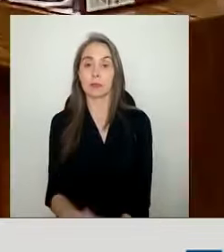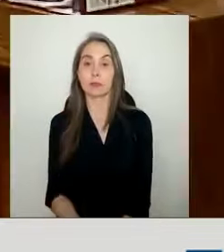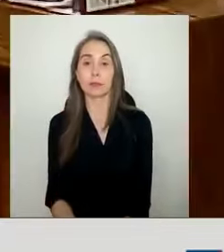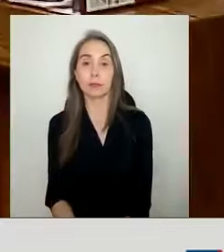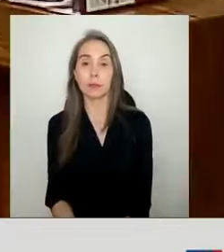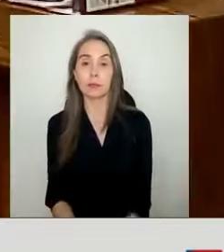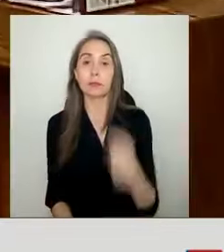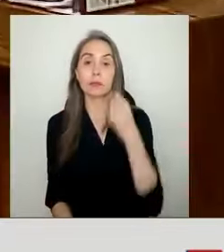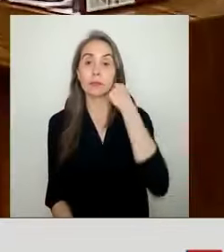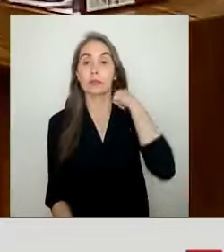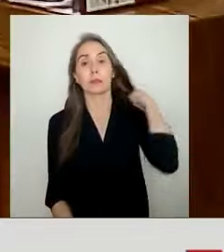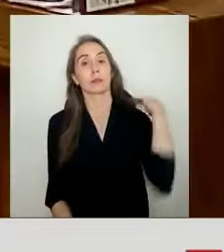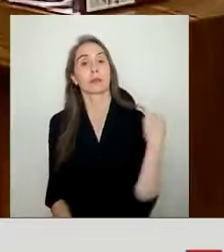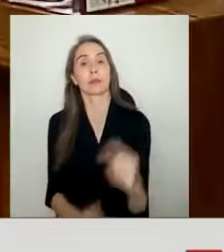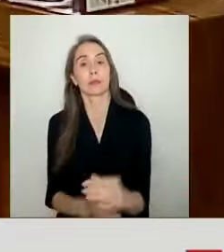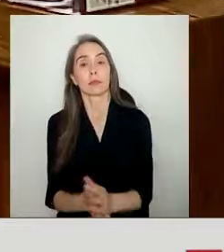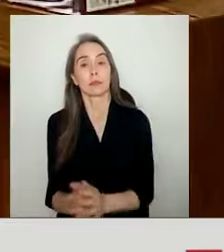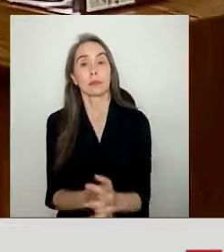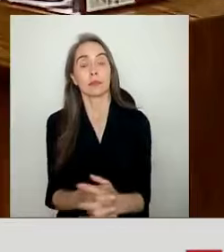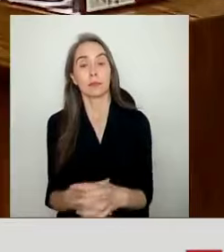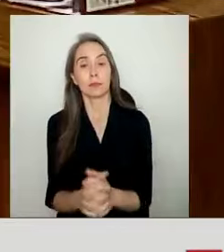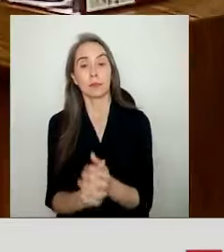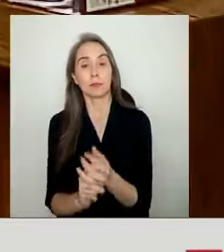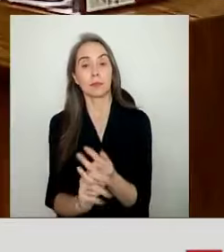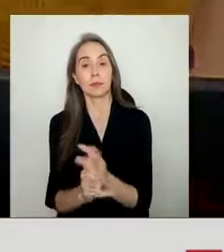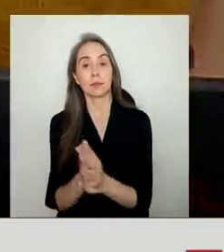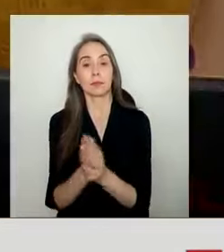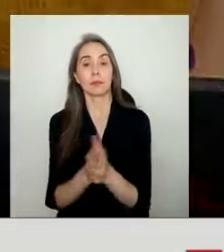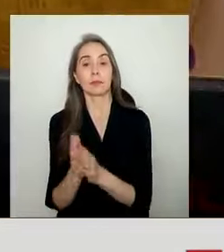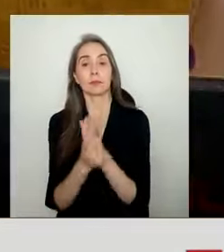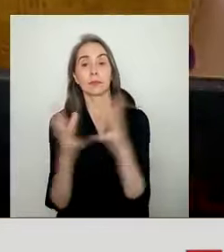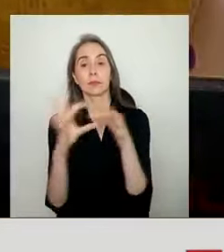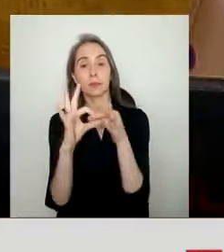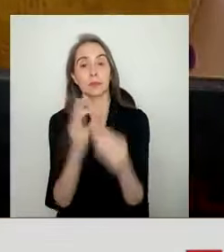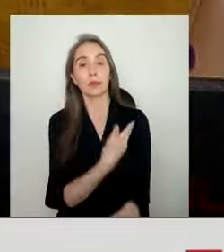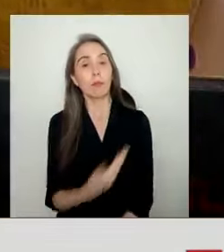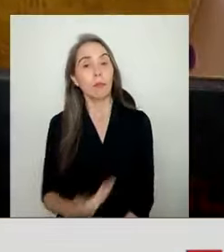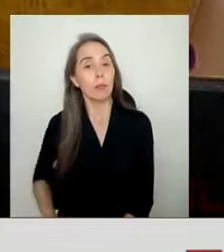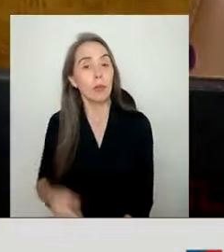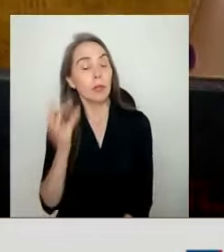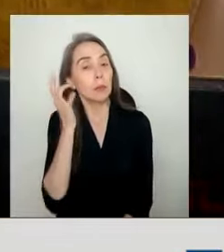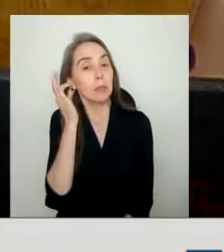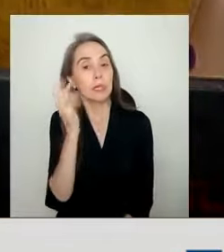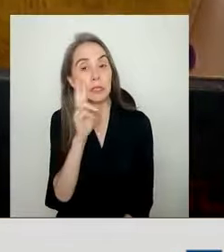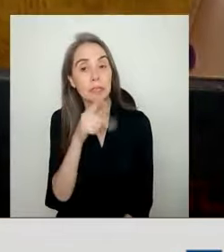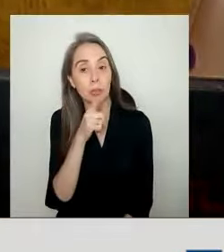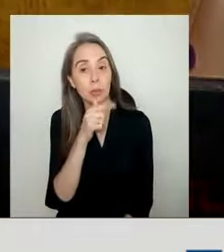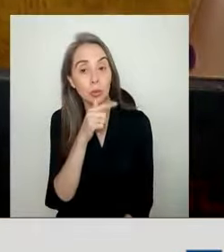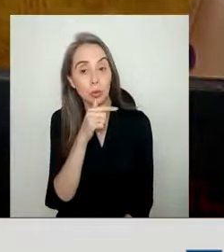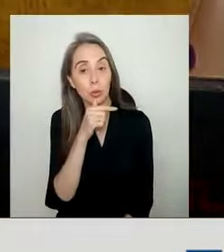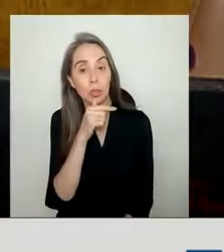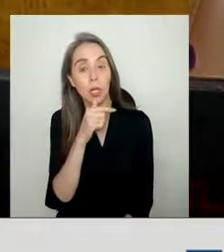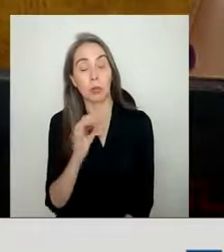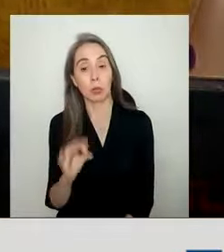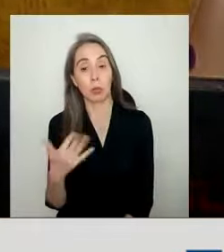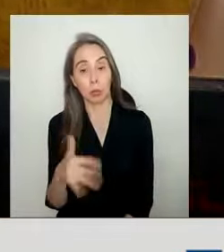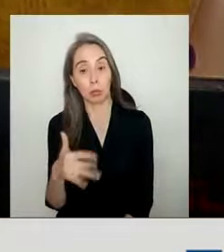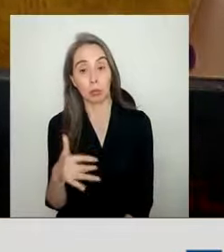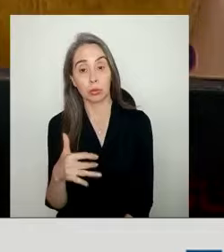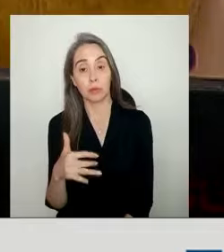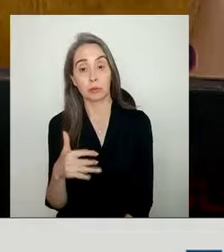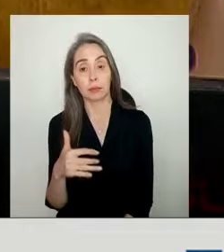bianqui Muchas gracias estimada presidenta bueno sin duda alguna que es de suma importancia impulsar una